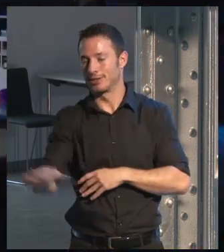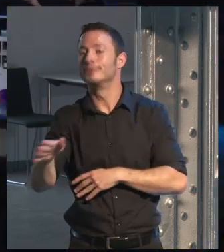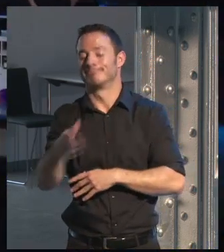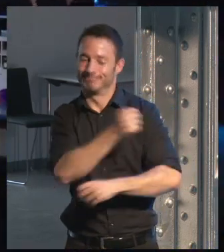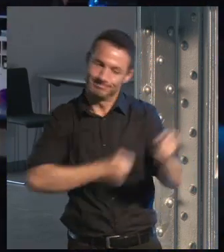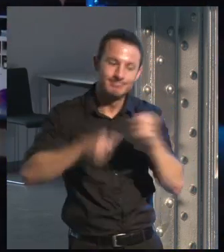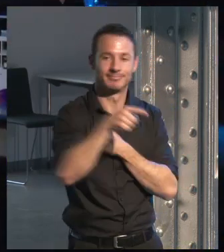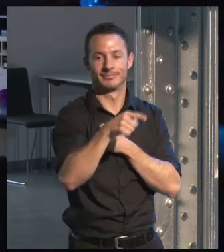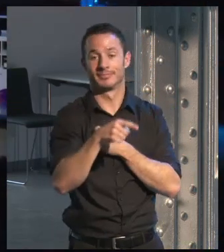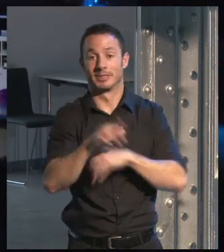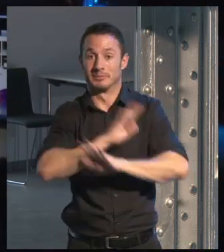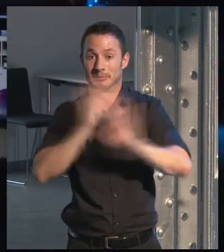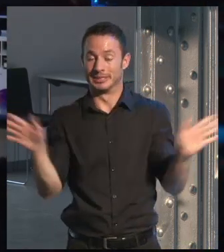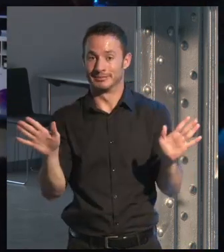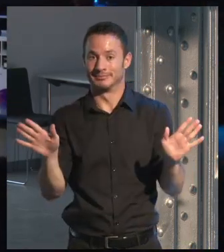es todo? Ya está.